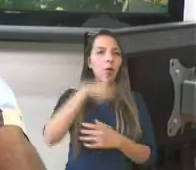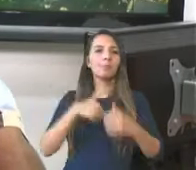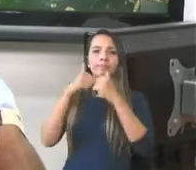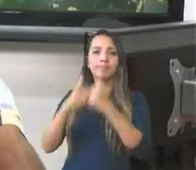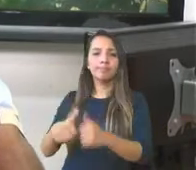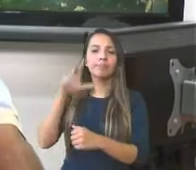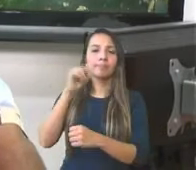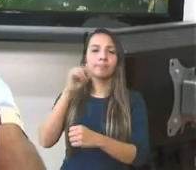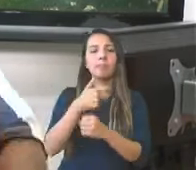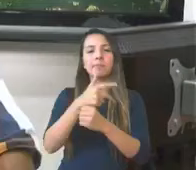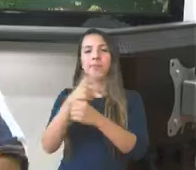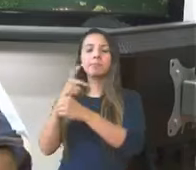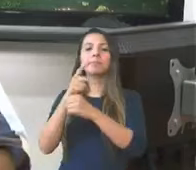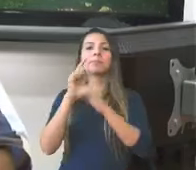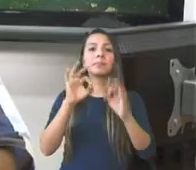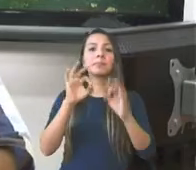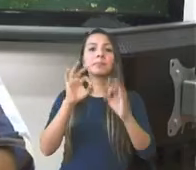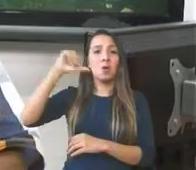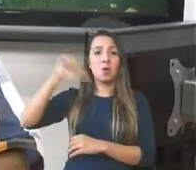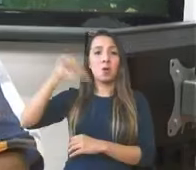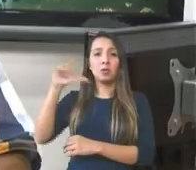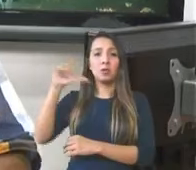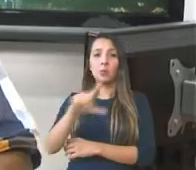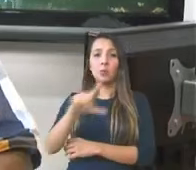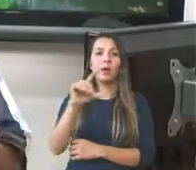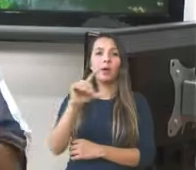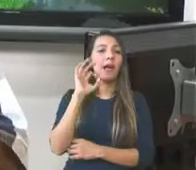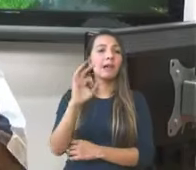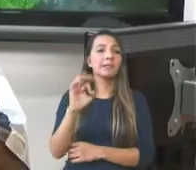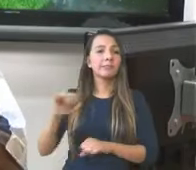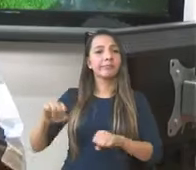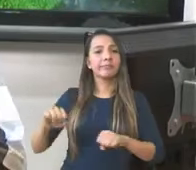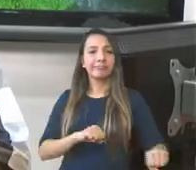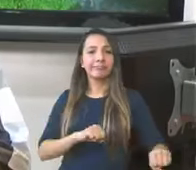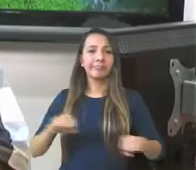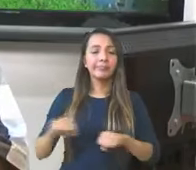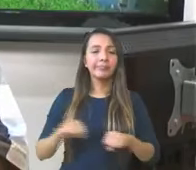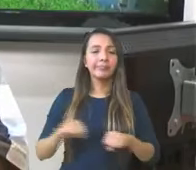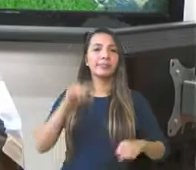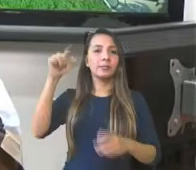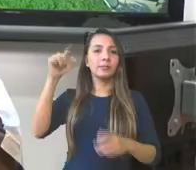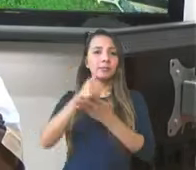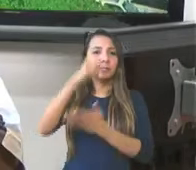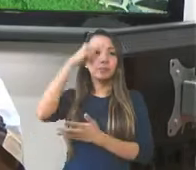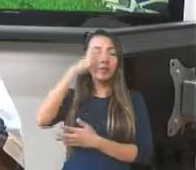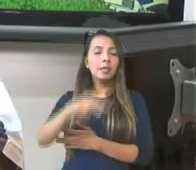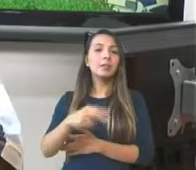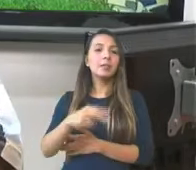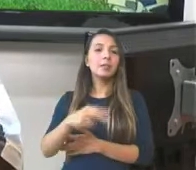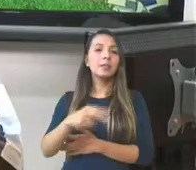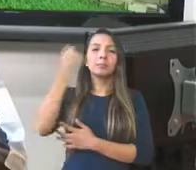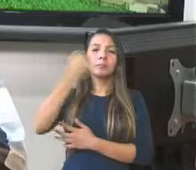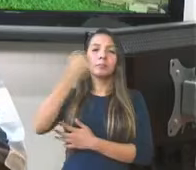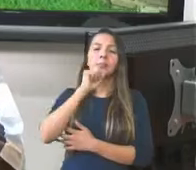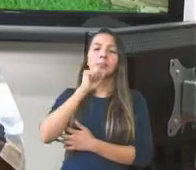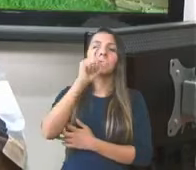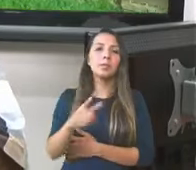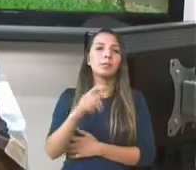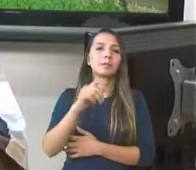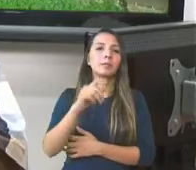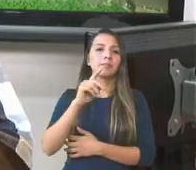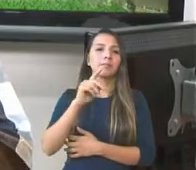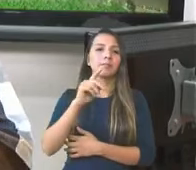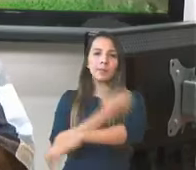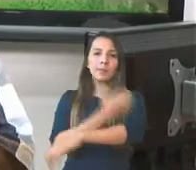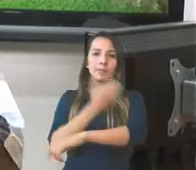hoy lunes, pues se presenta este sismo, y saludo también con mucho gusto a mis compañeros que se encuentran en los diferentes foros en